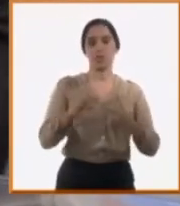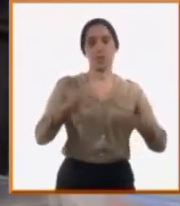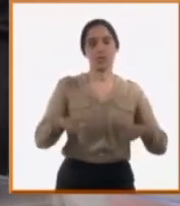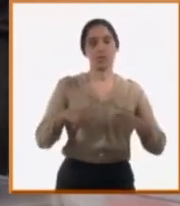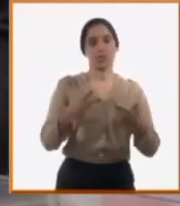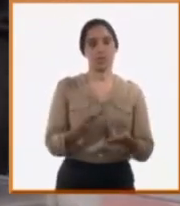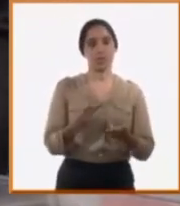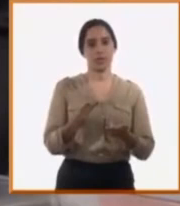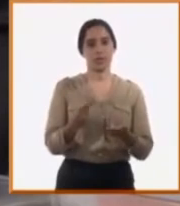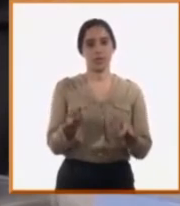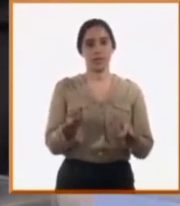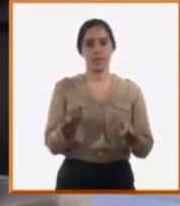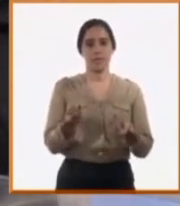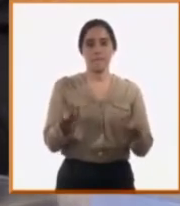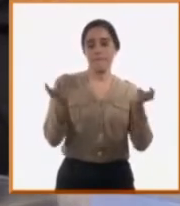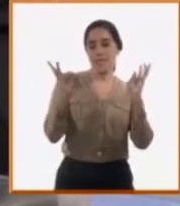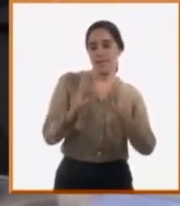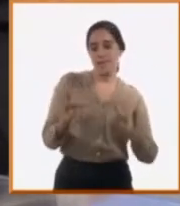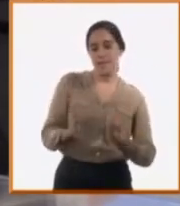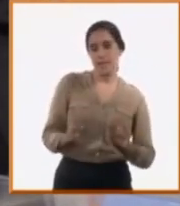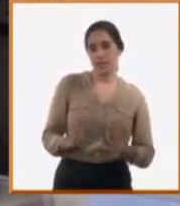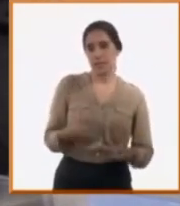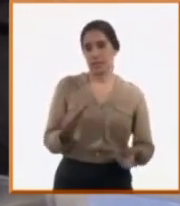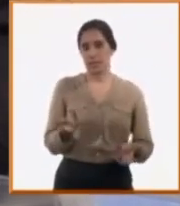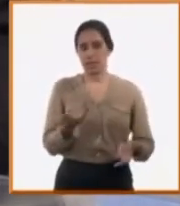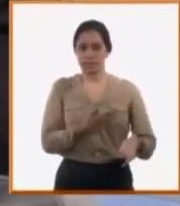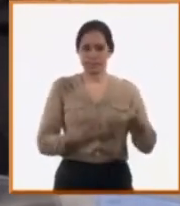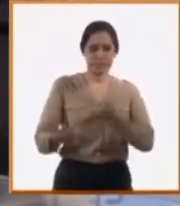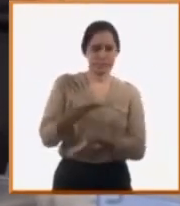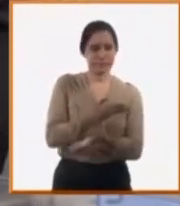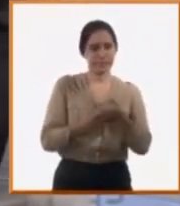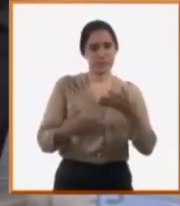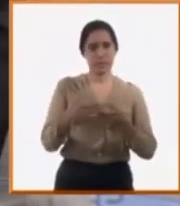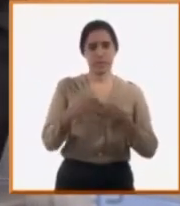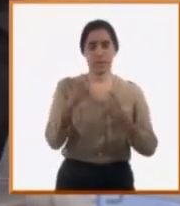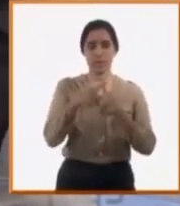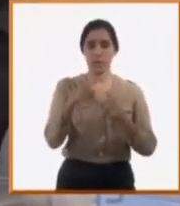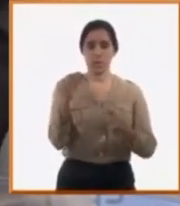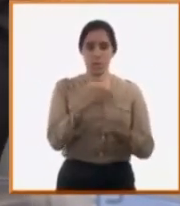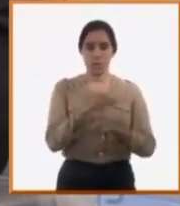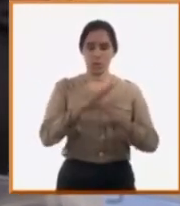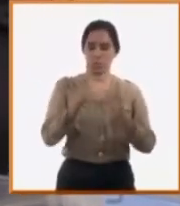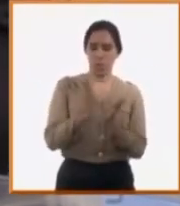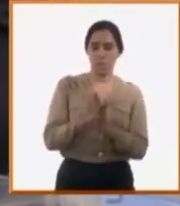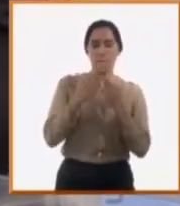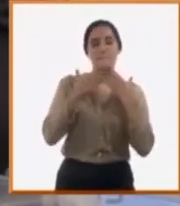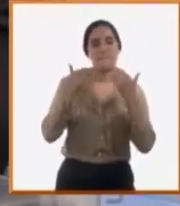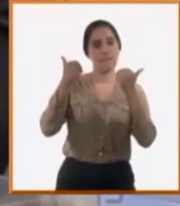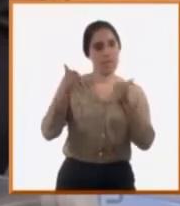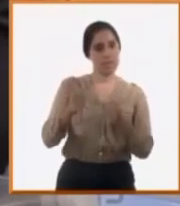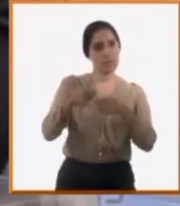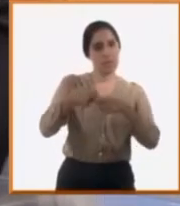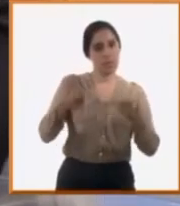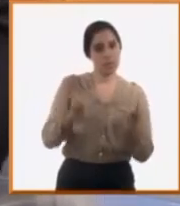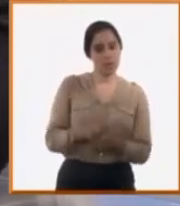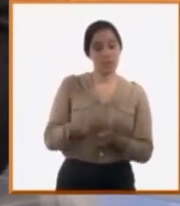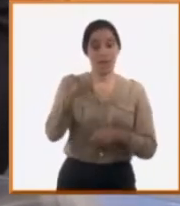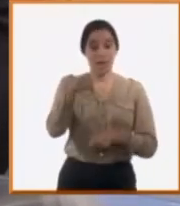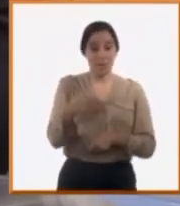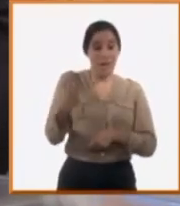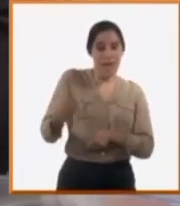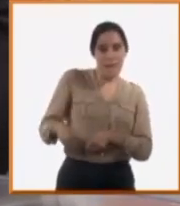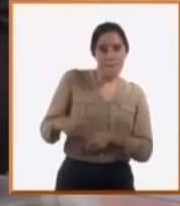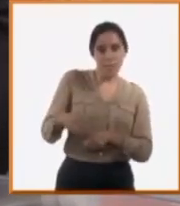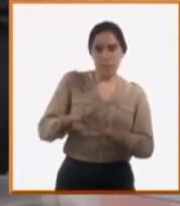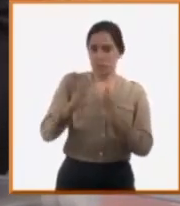virtual una un despliegue tecnológico tremendo y el congreso fue exitoso ahora vamos a aprovechar la oportunidad de